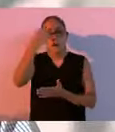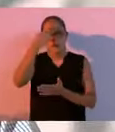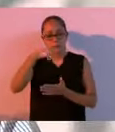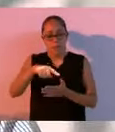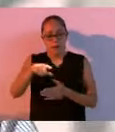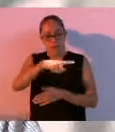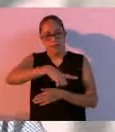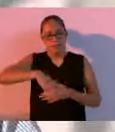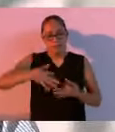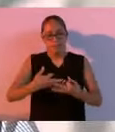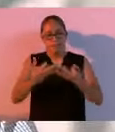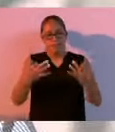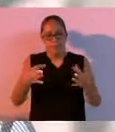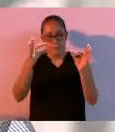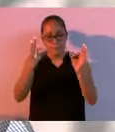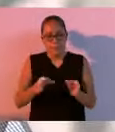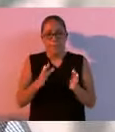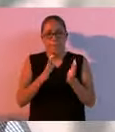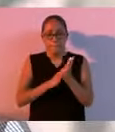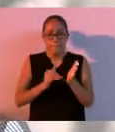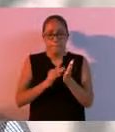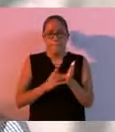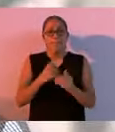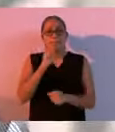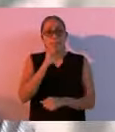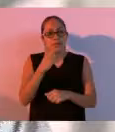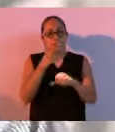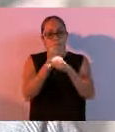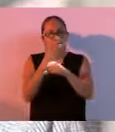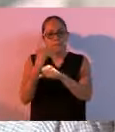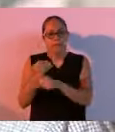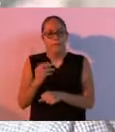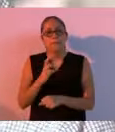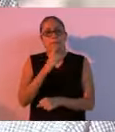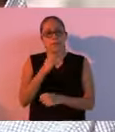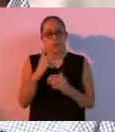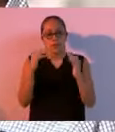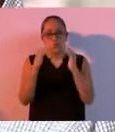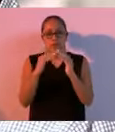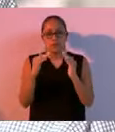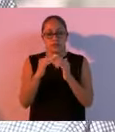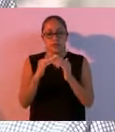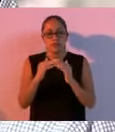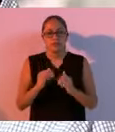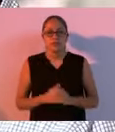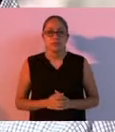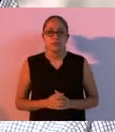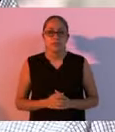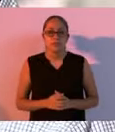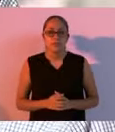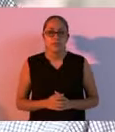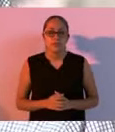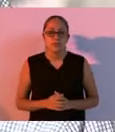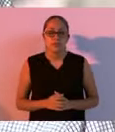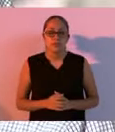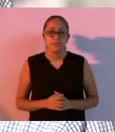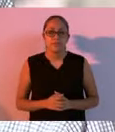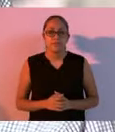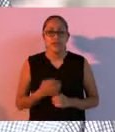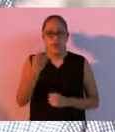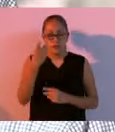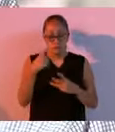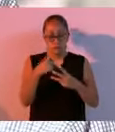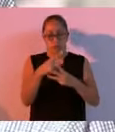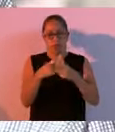suelo y el mejoramiento de las viviendas. Ese es el corazón del programa de mejoramiento urbano. Son esos los